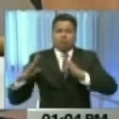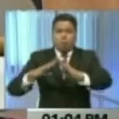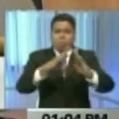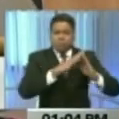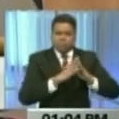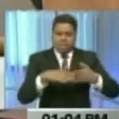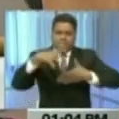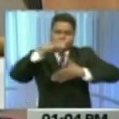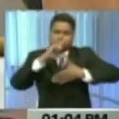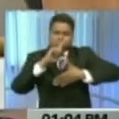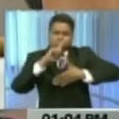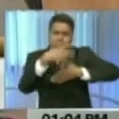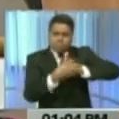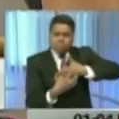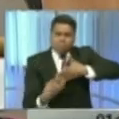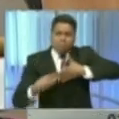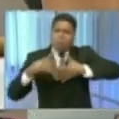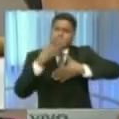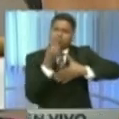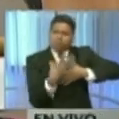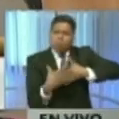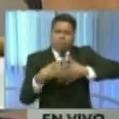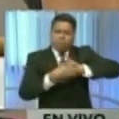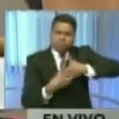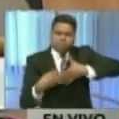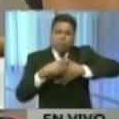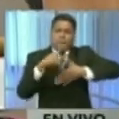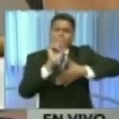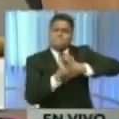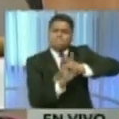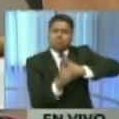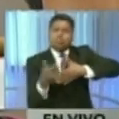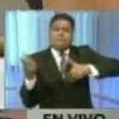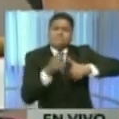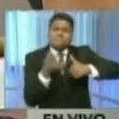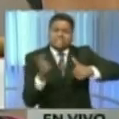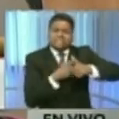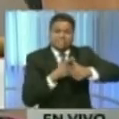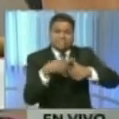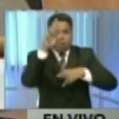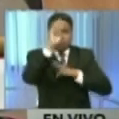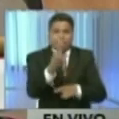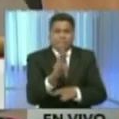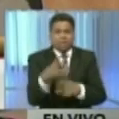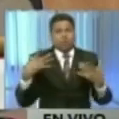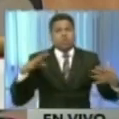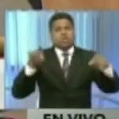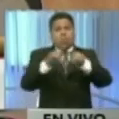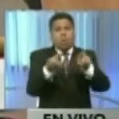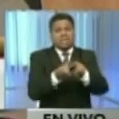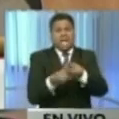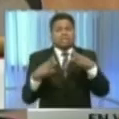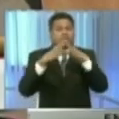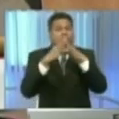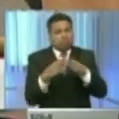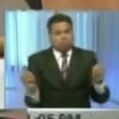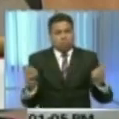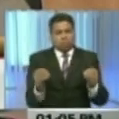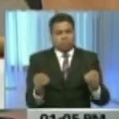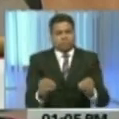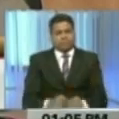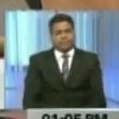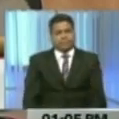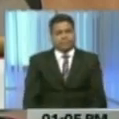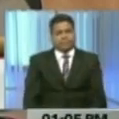de países en el entendido de un solo principio fundamental, que es el respeto a la igualdad soberana de los estados.